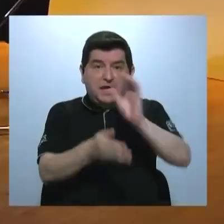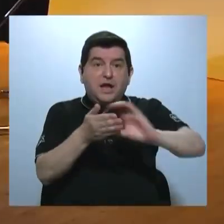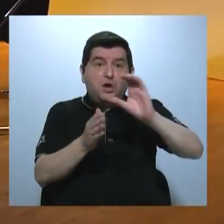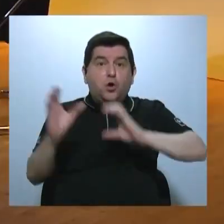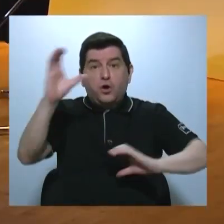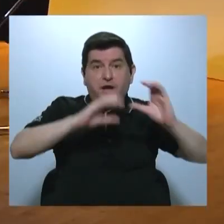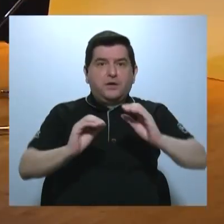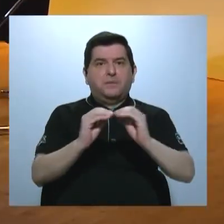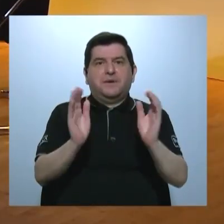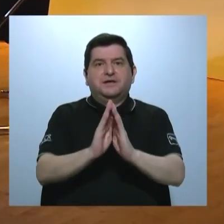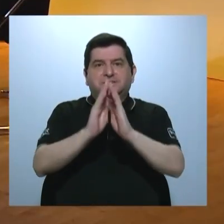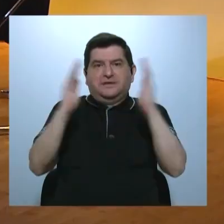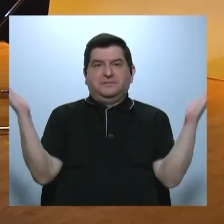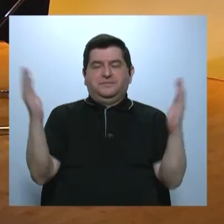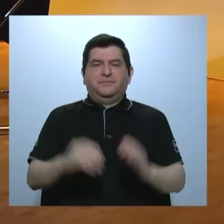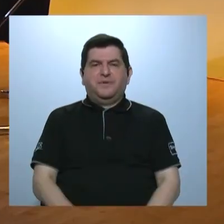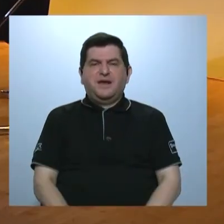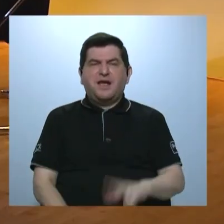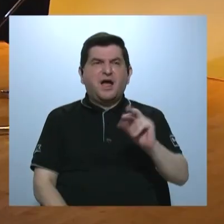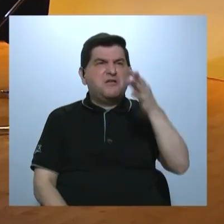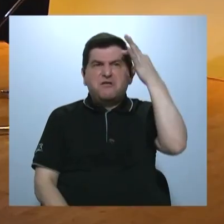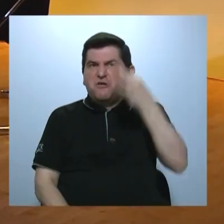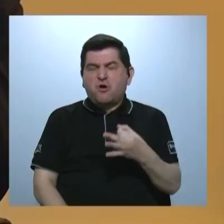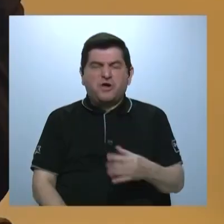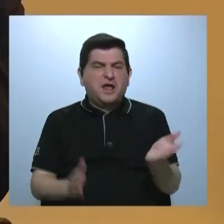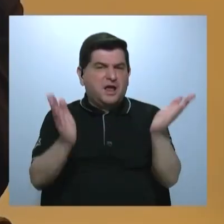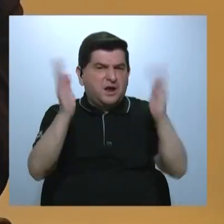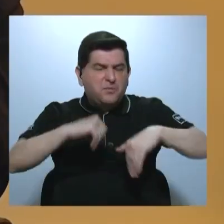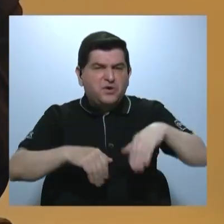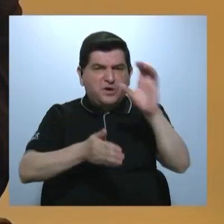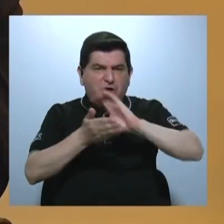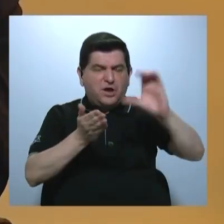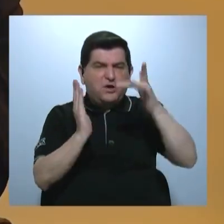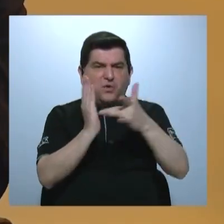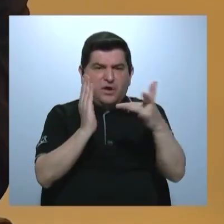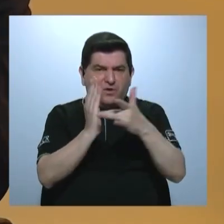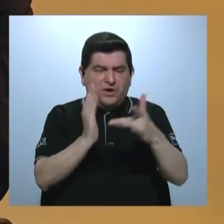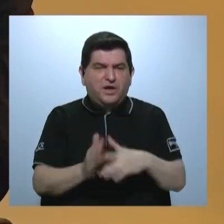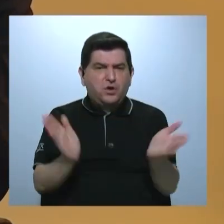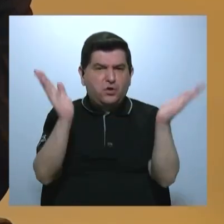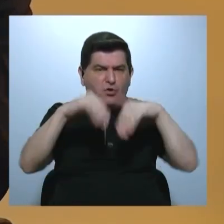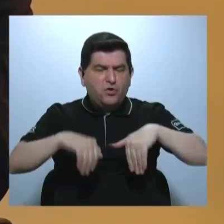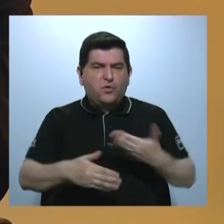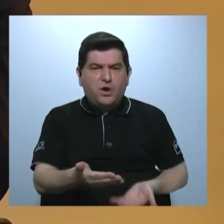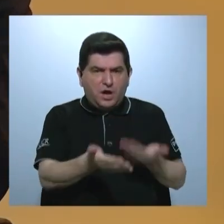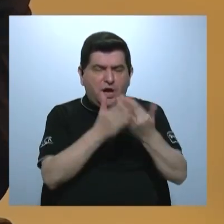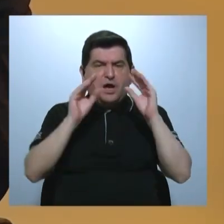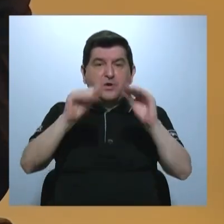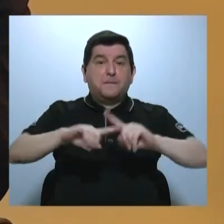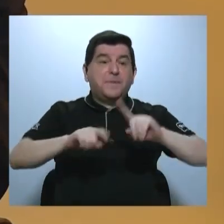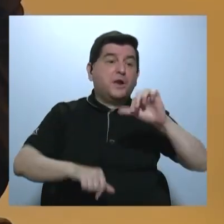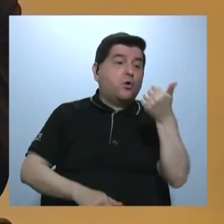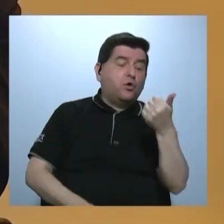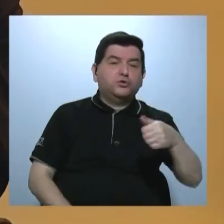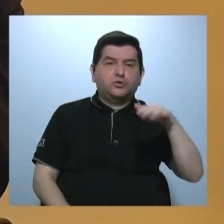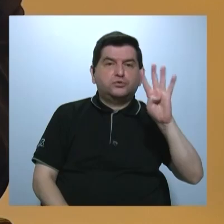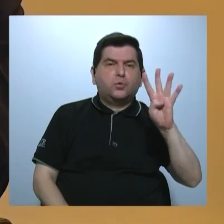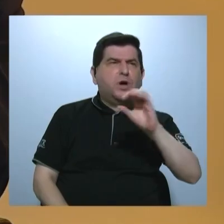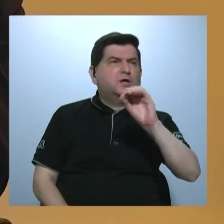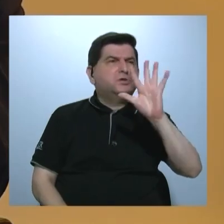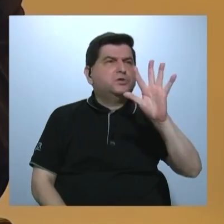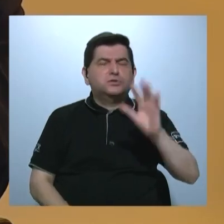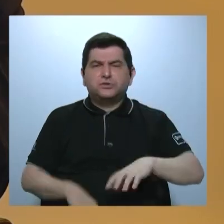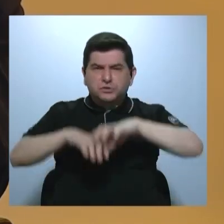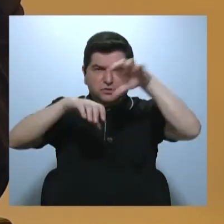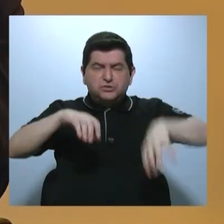amplia. Entonces, de entrada, uno no debe asumir que porque no hay colegio técnico, no hay oferta educativa. Pero hay cantones que sí, ¿verdad? Hay unos 4 o 5 cantones sobre los cuales